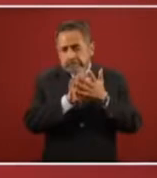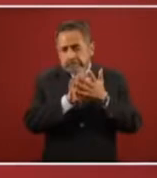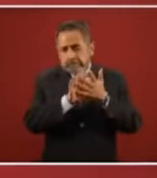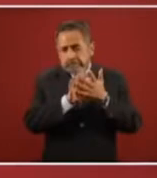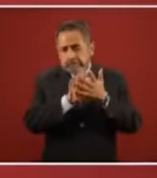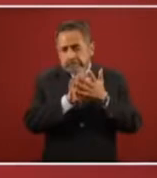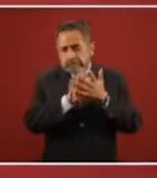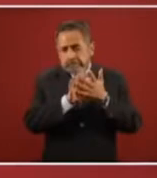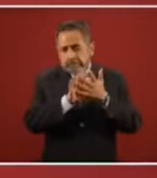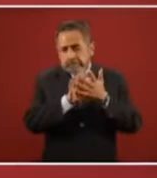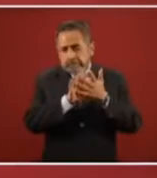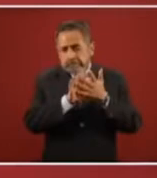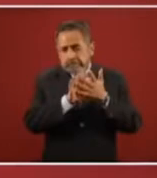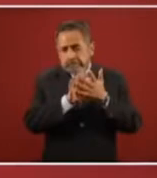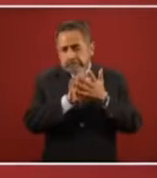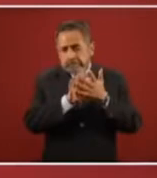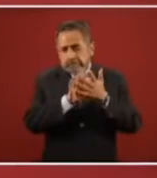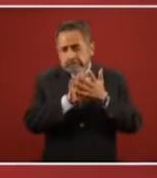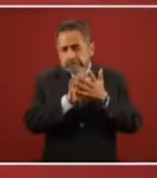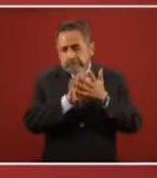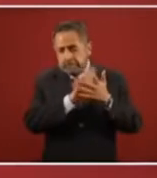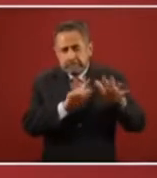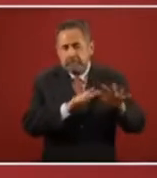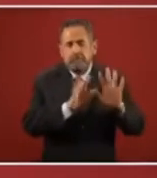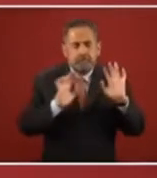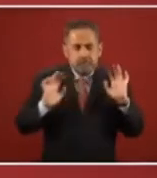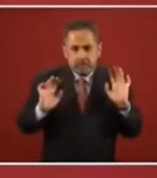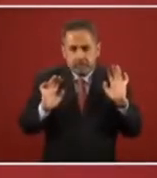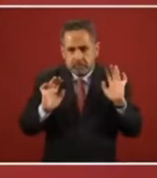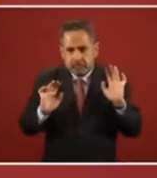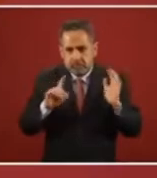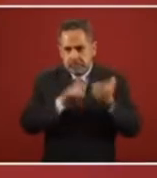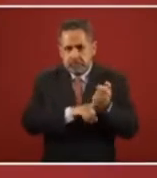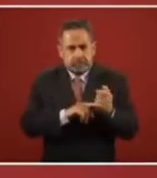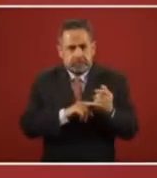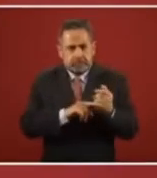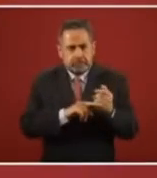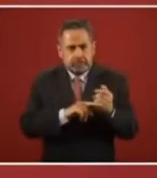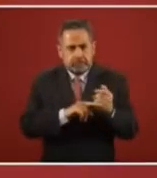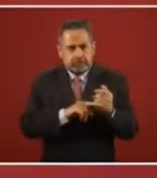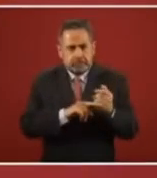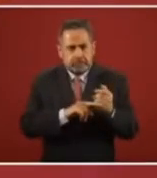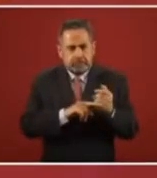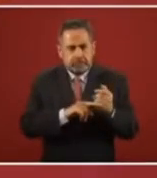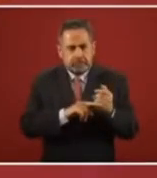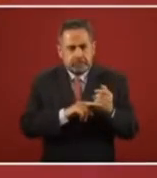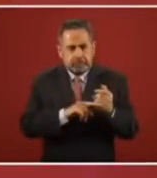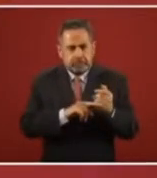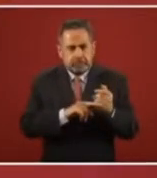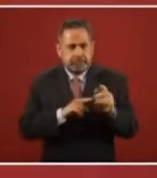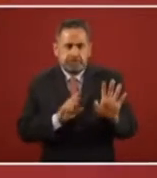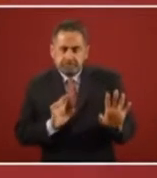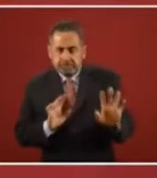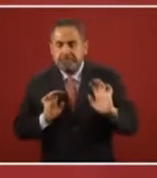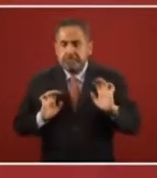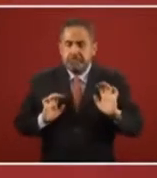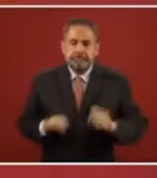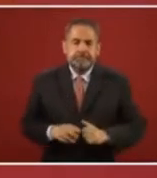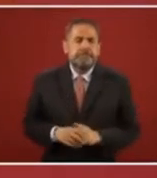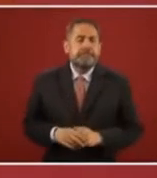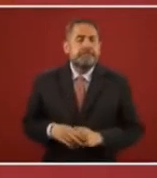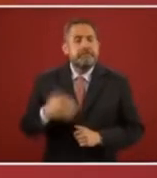la titular en tres cables son distintas ricard in the skies